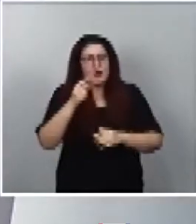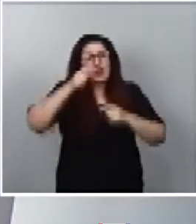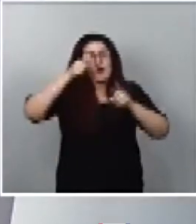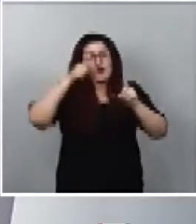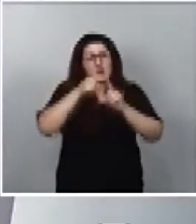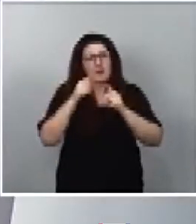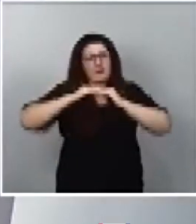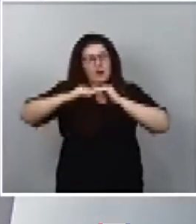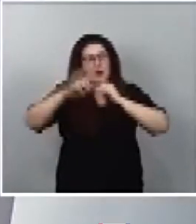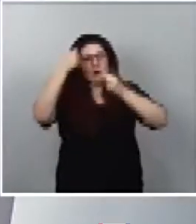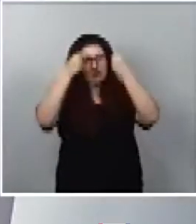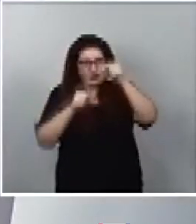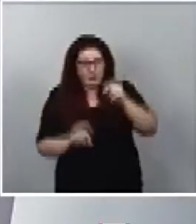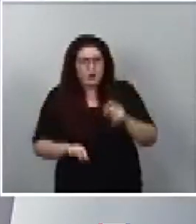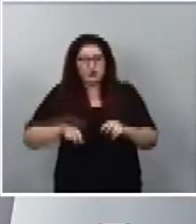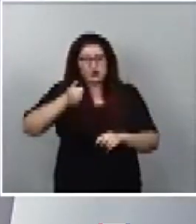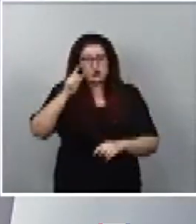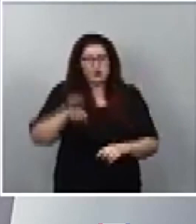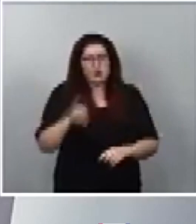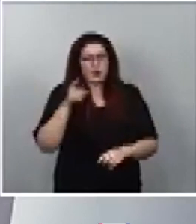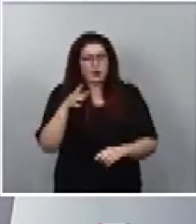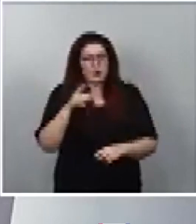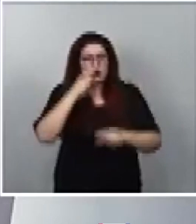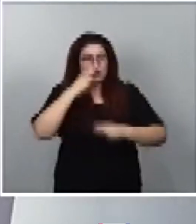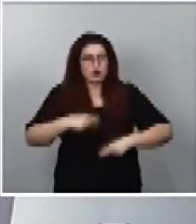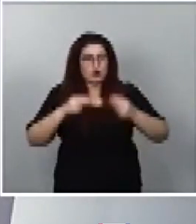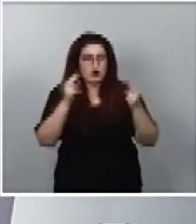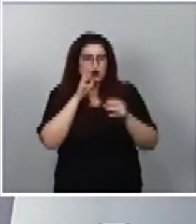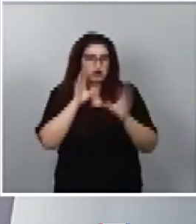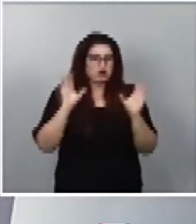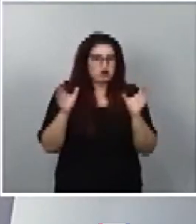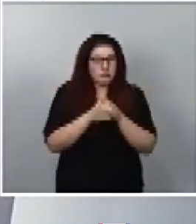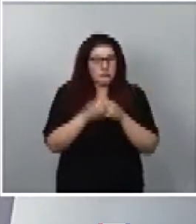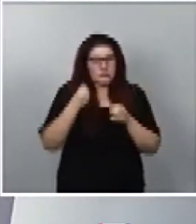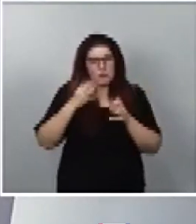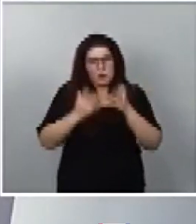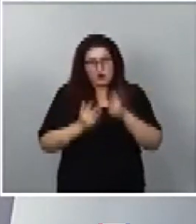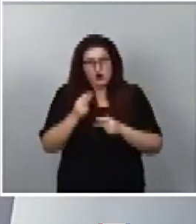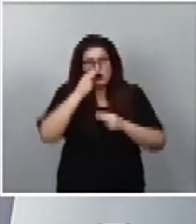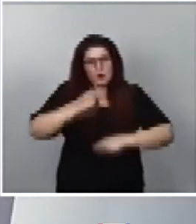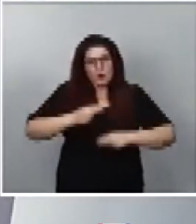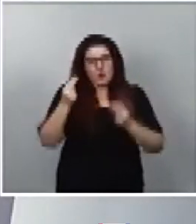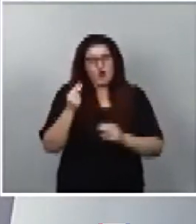presupuestaria y deuda Pública para el conjunto de administraciones públicas en el periodo